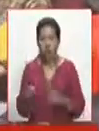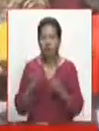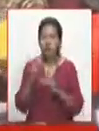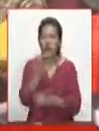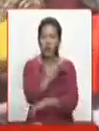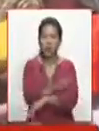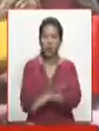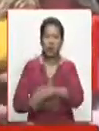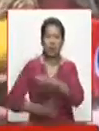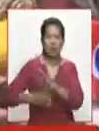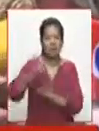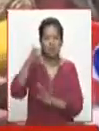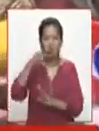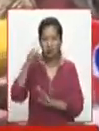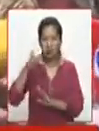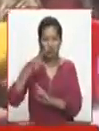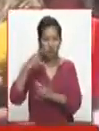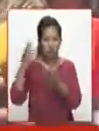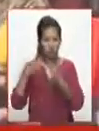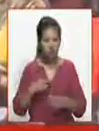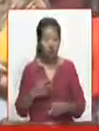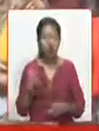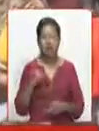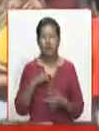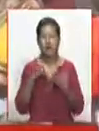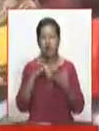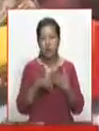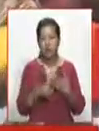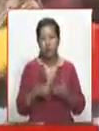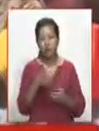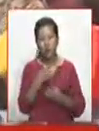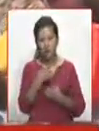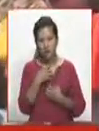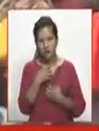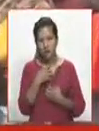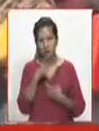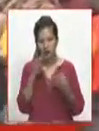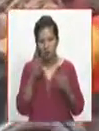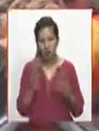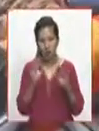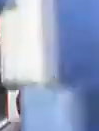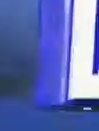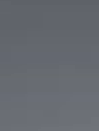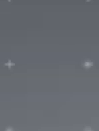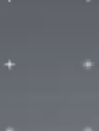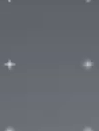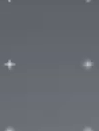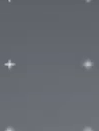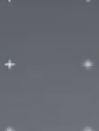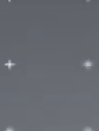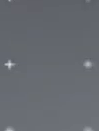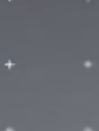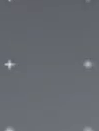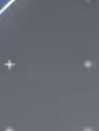responda sobre el particular y después de ello hacer la queja formal ante el gobierno de...